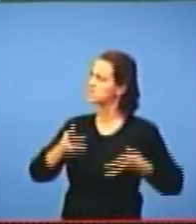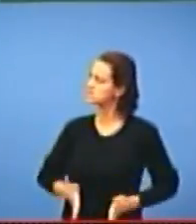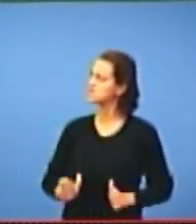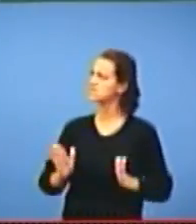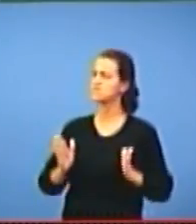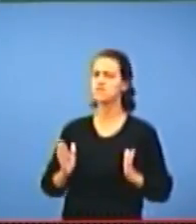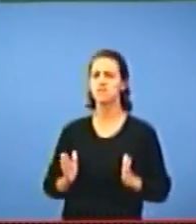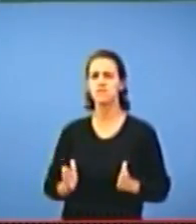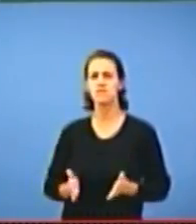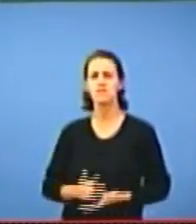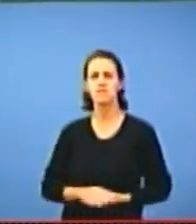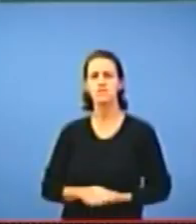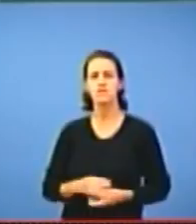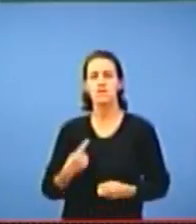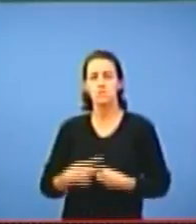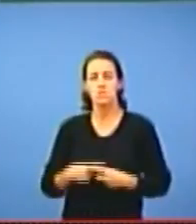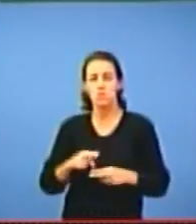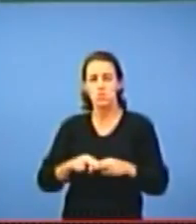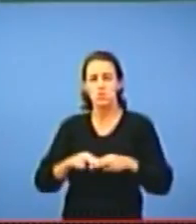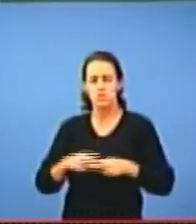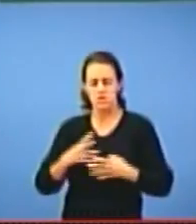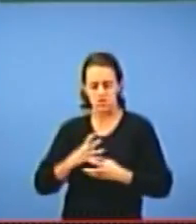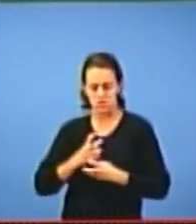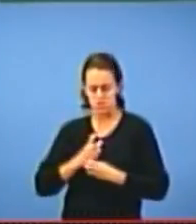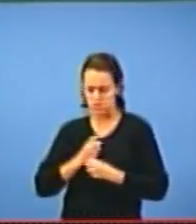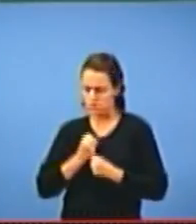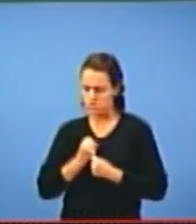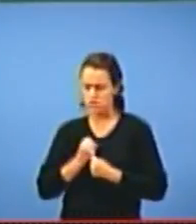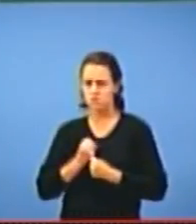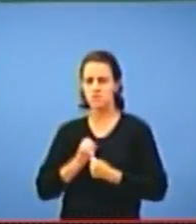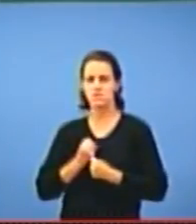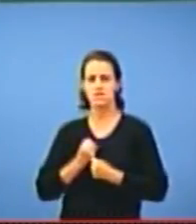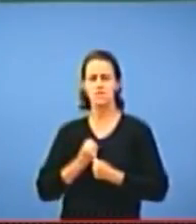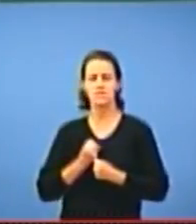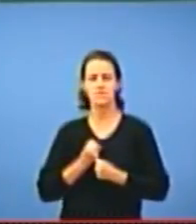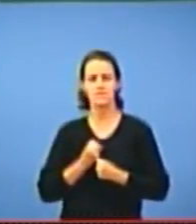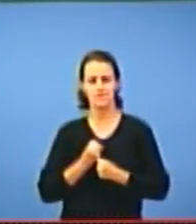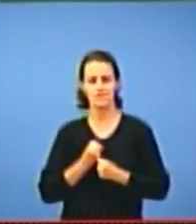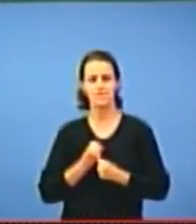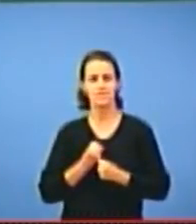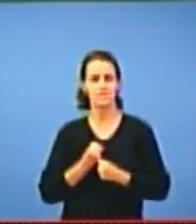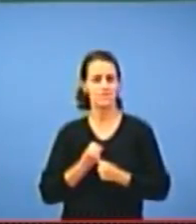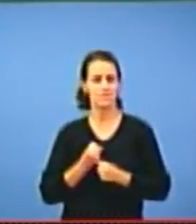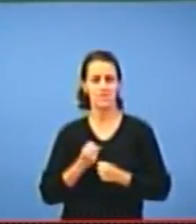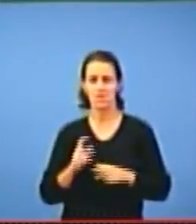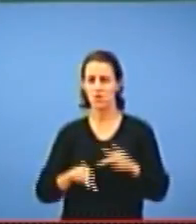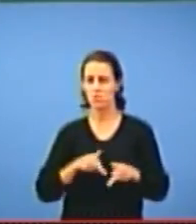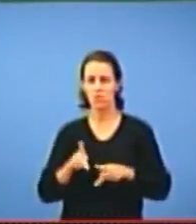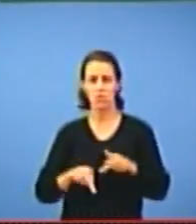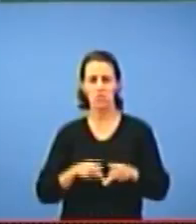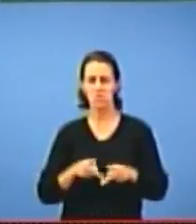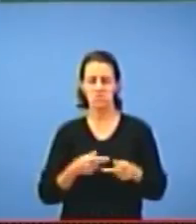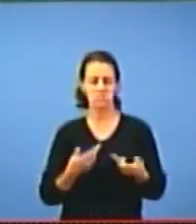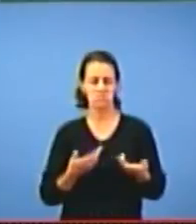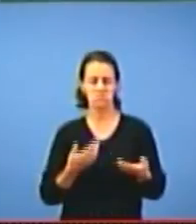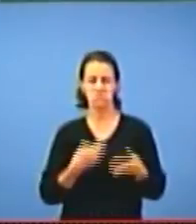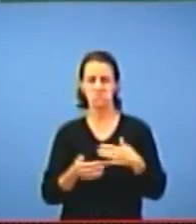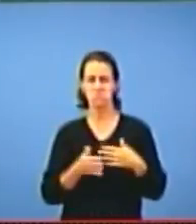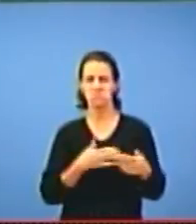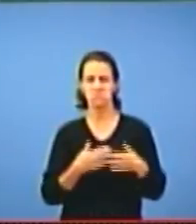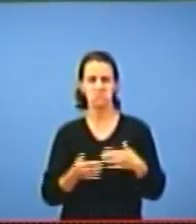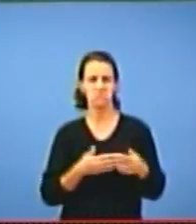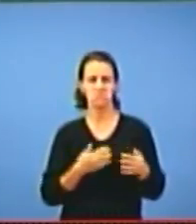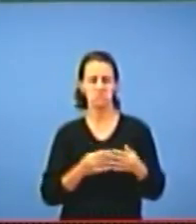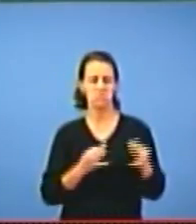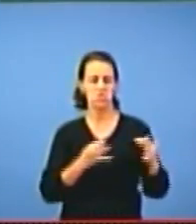Porque no fue un aborto, era lo que el profeta, el dolor que el profeta sentía de estar en aquella situación. Mis hermanos, un pueblo sin condición de oír al Señor.